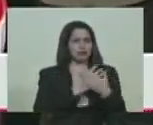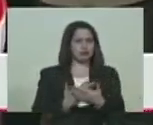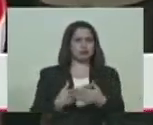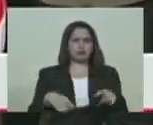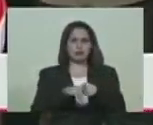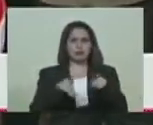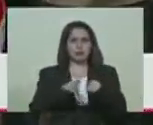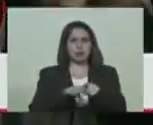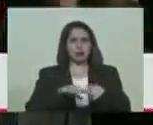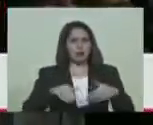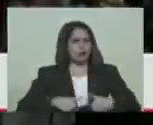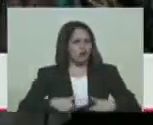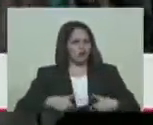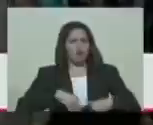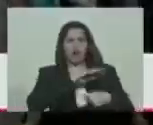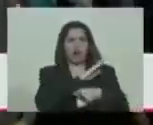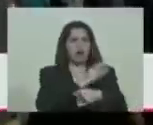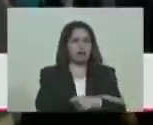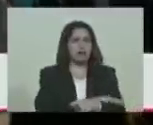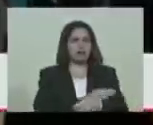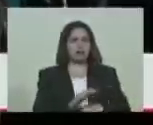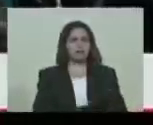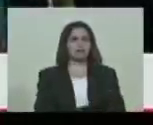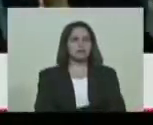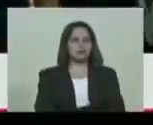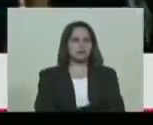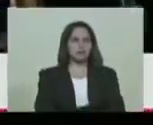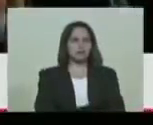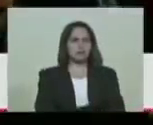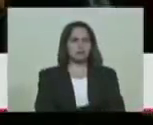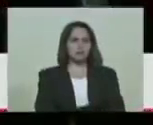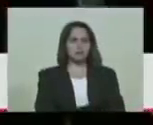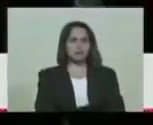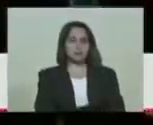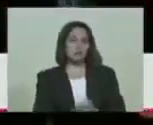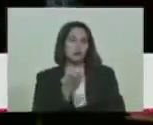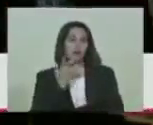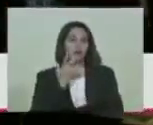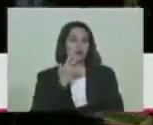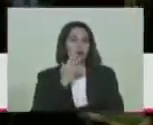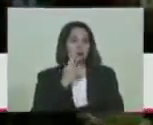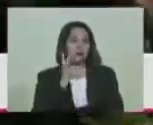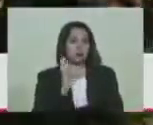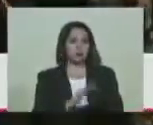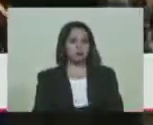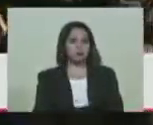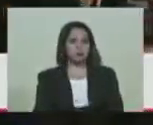su fuerza, por su pundonor. Para poner un ejemplo,